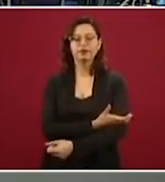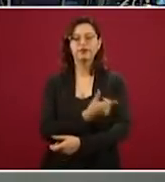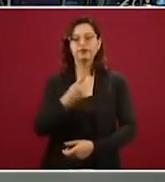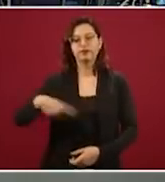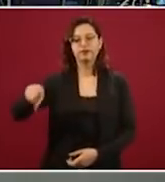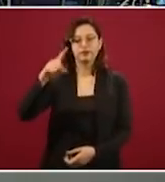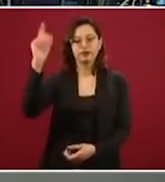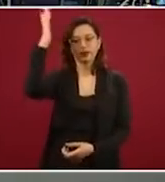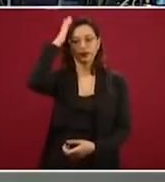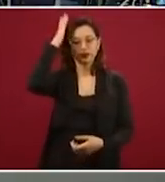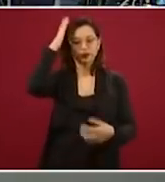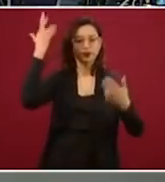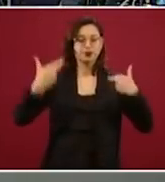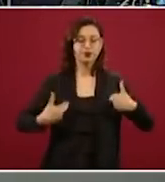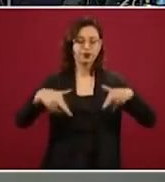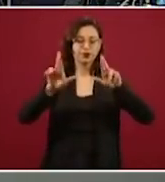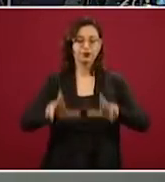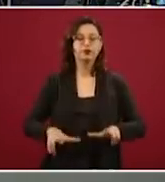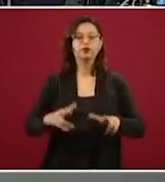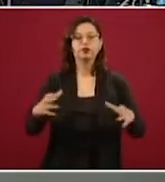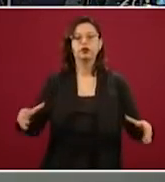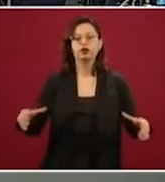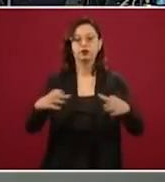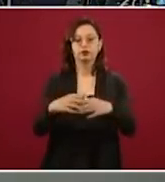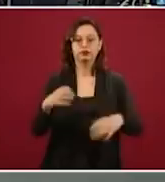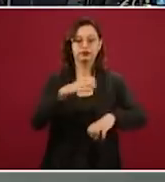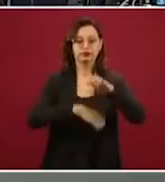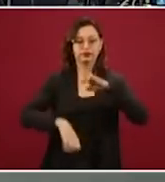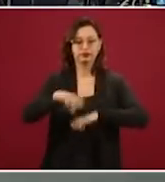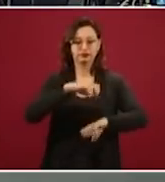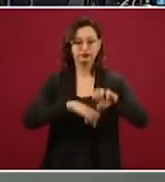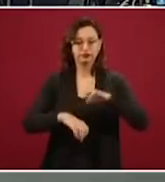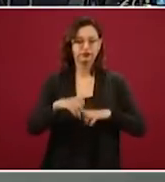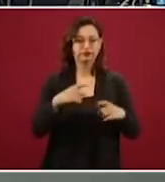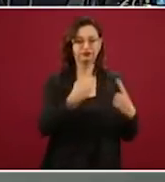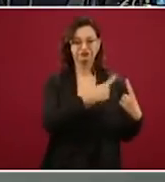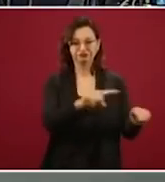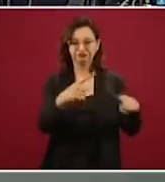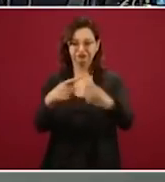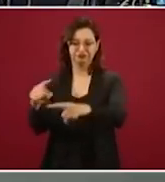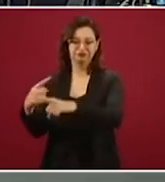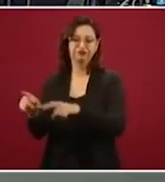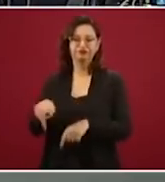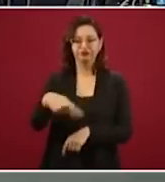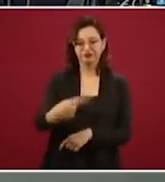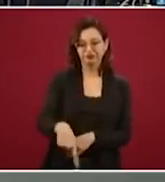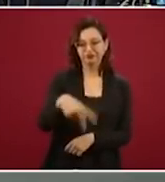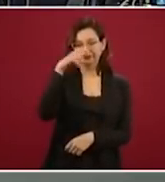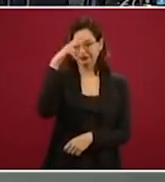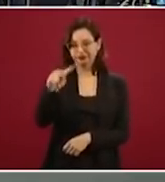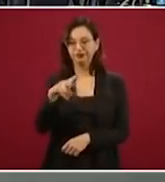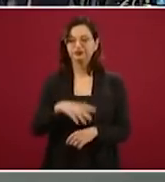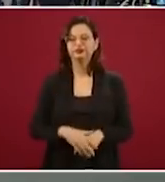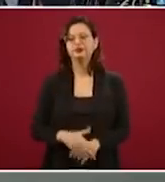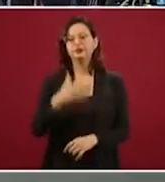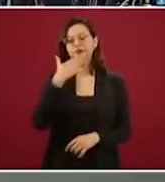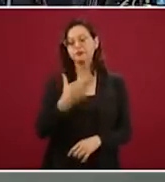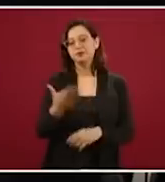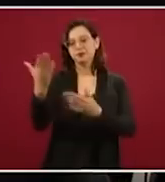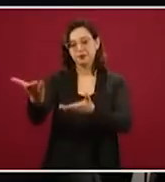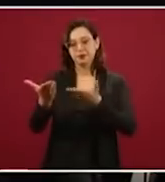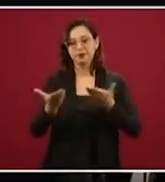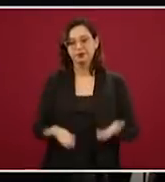dirigentes representantes del sector empresarial de nuestro país. Bienvenidas,